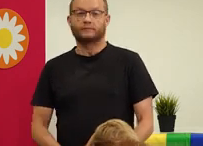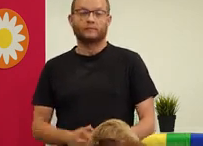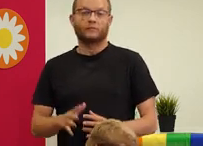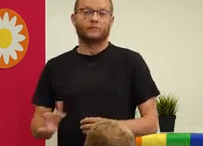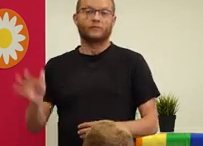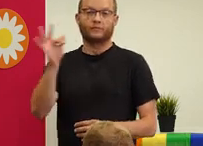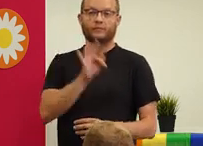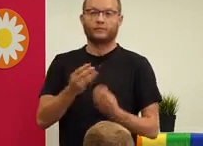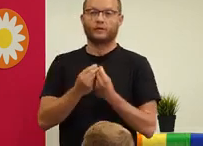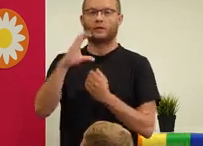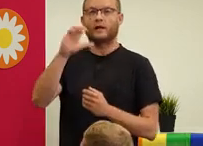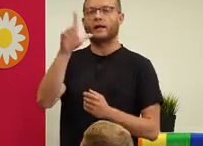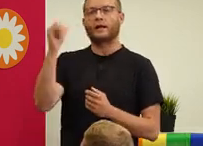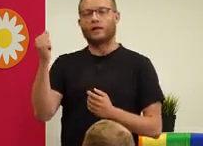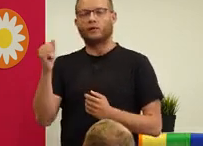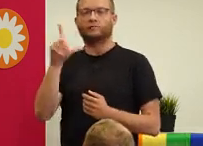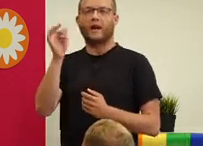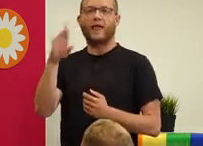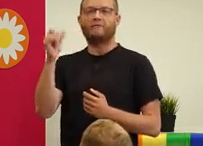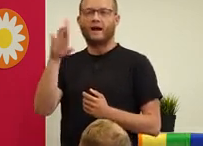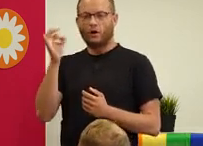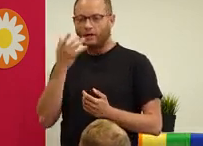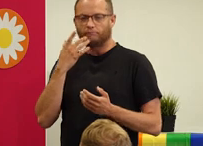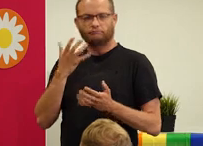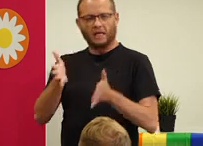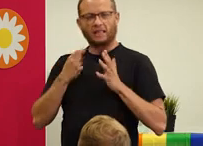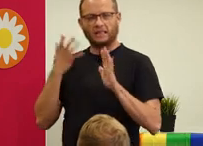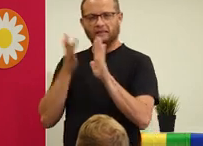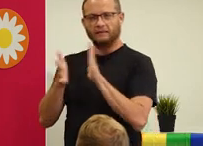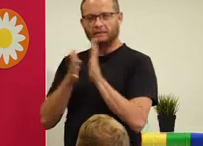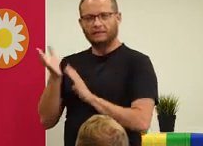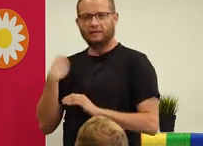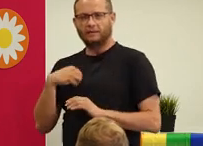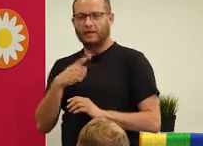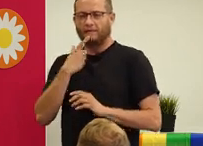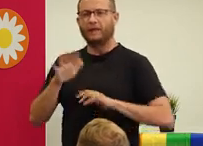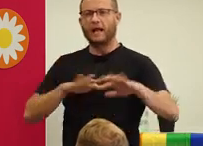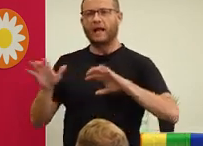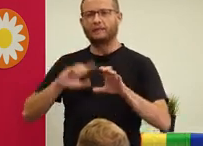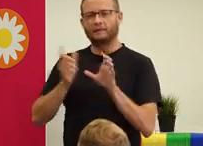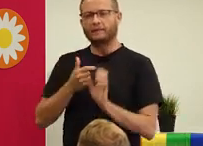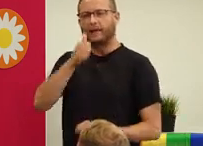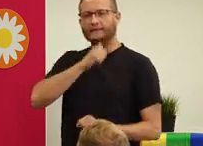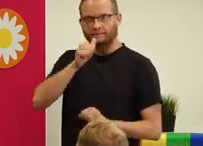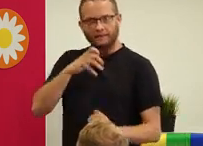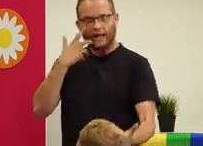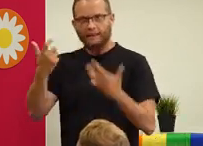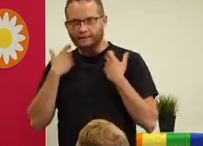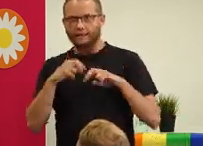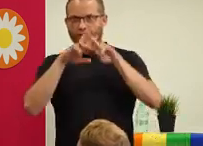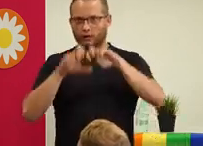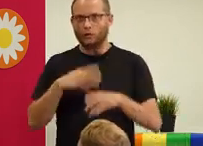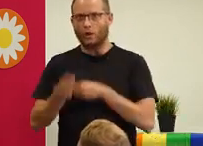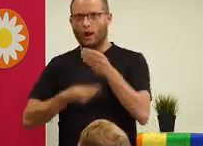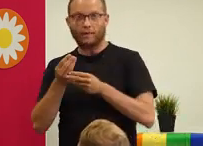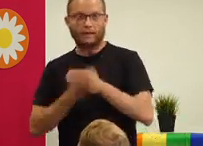Seguimos con, digo, con Cleo, la faraona. Me encanta esta descripción porque ella misma se define como activista de resistencia, artista e investigadora